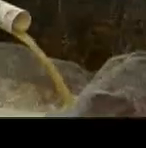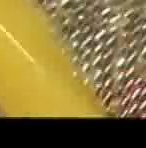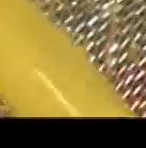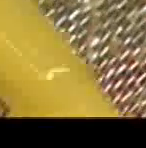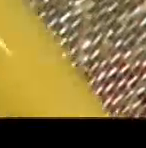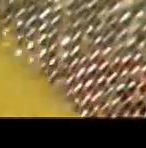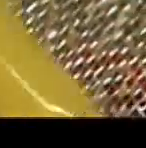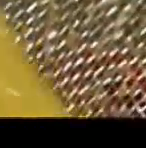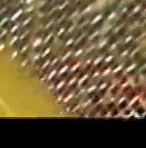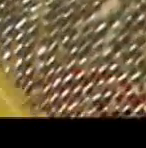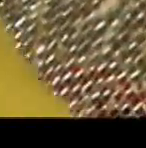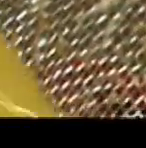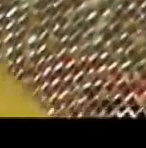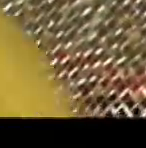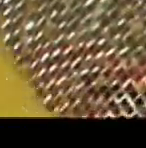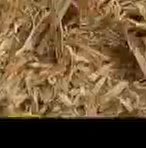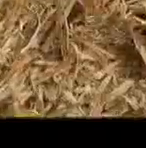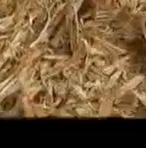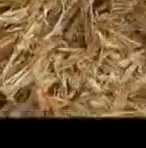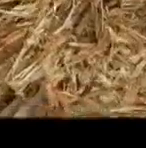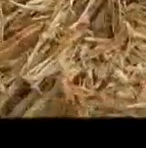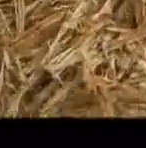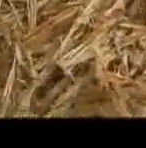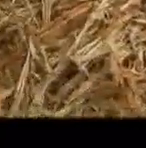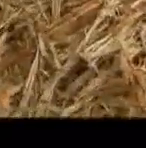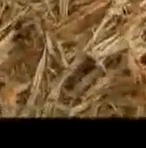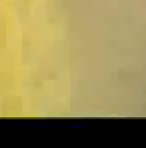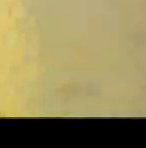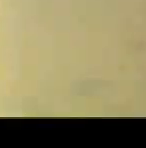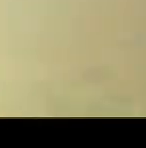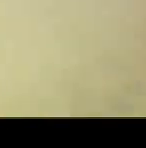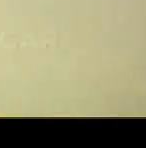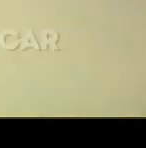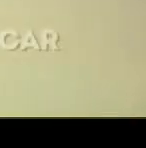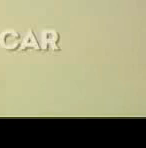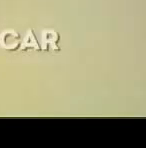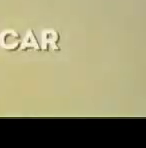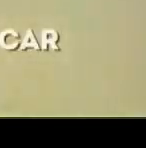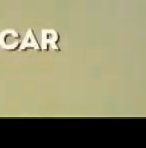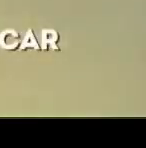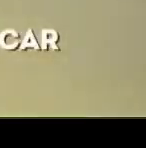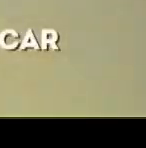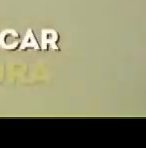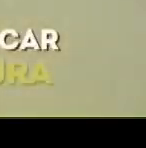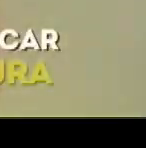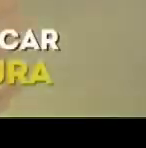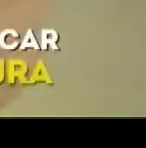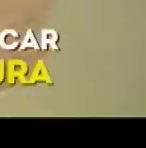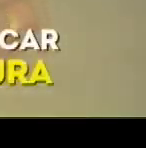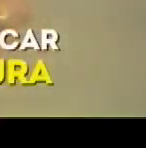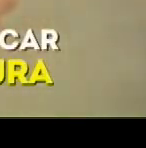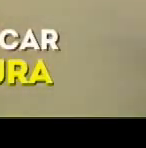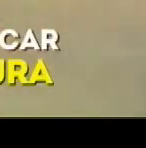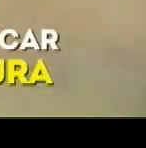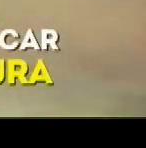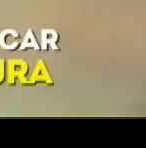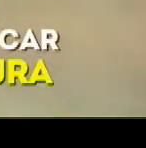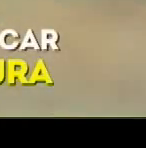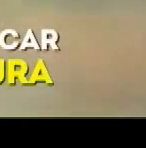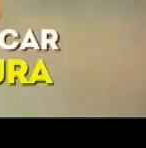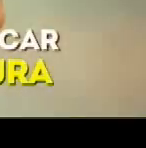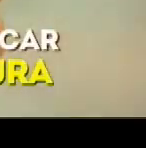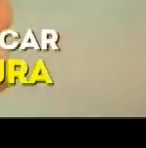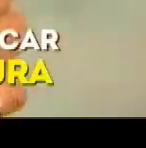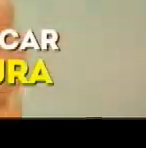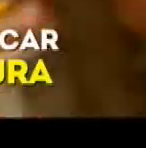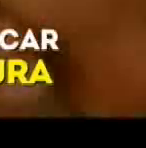Mejor caña de Inta, a deleitar a los anteños con lo que es el otavalillo, el santo,